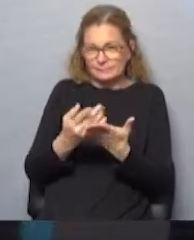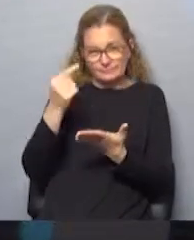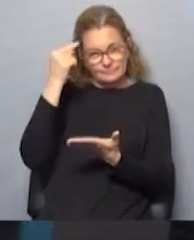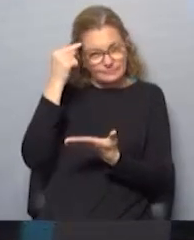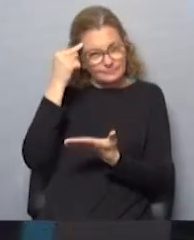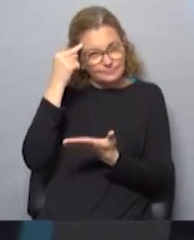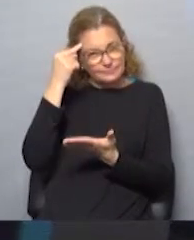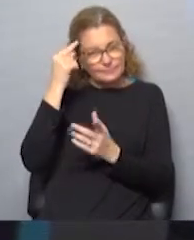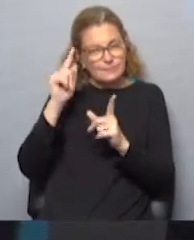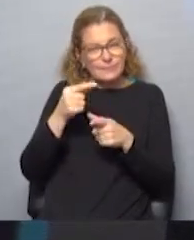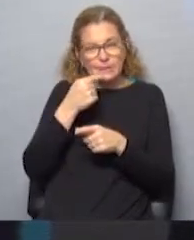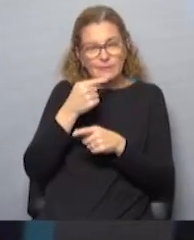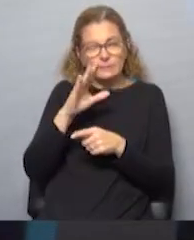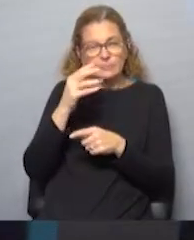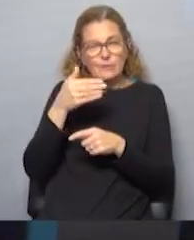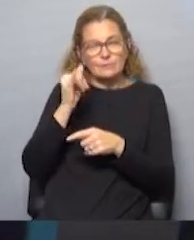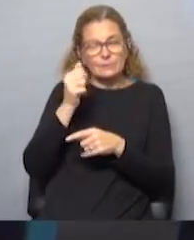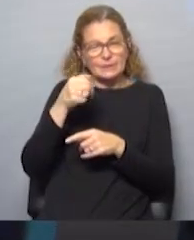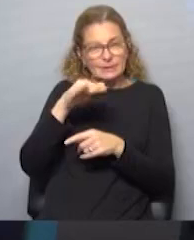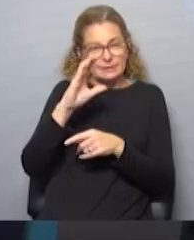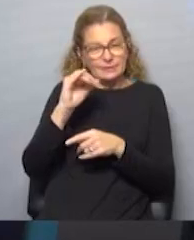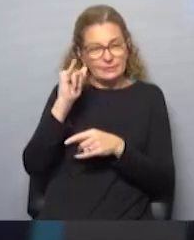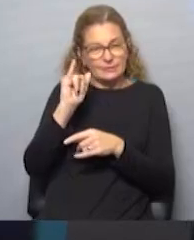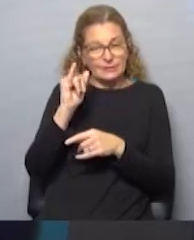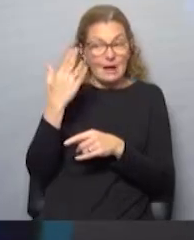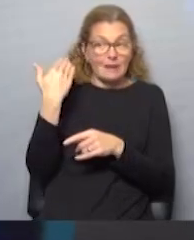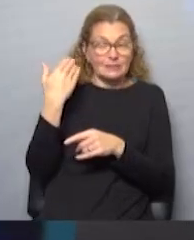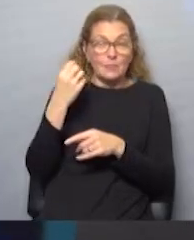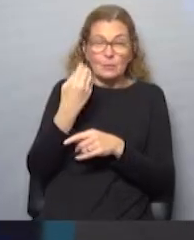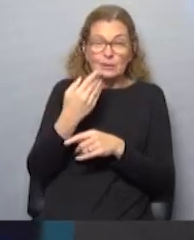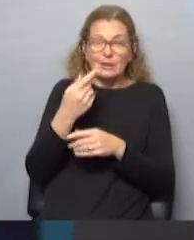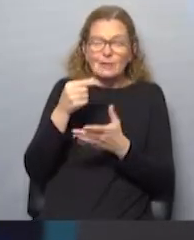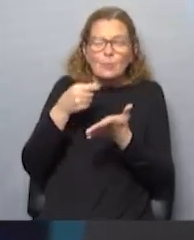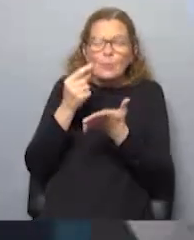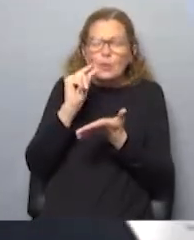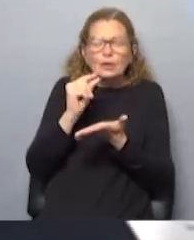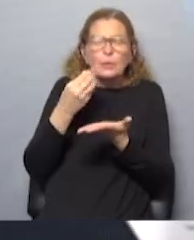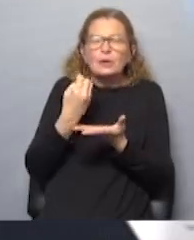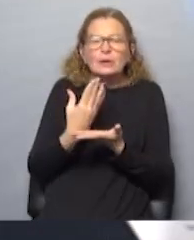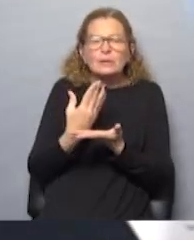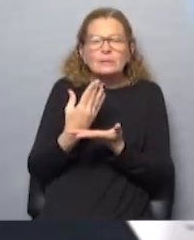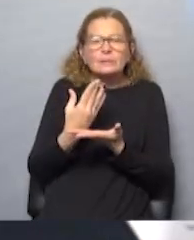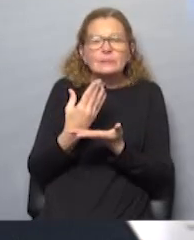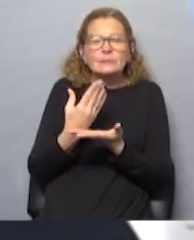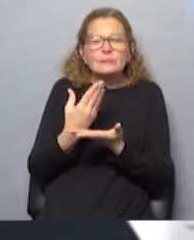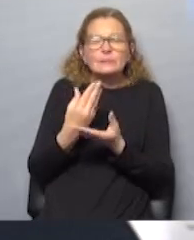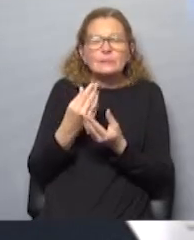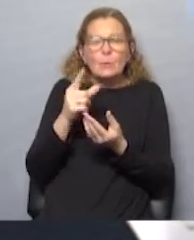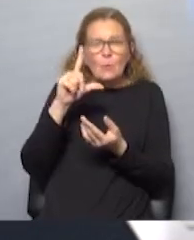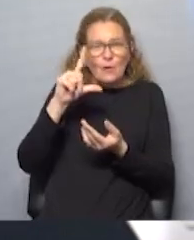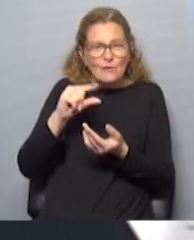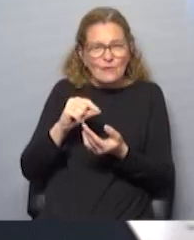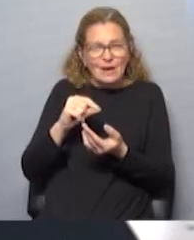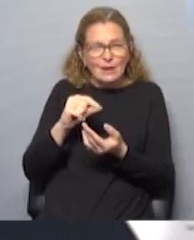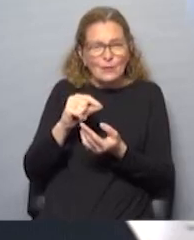en lo que dijo carlos bianchi en en el bloque pasado no porque es insuficiente bueno porque es muy bajo